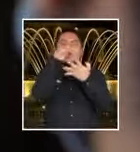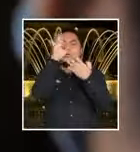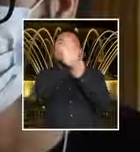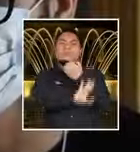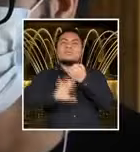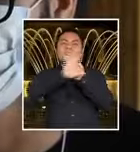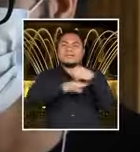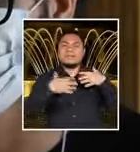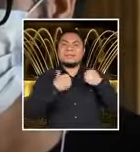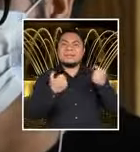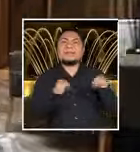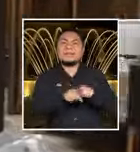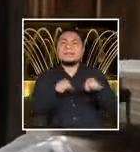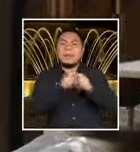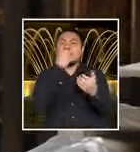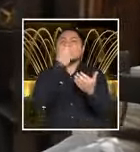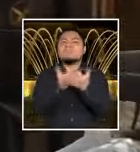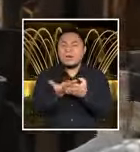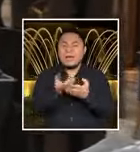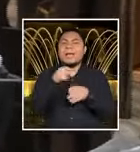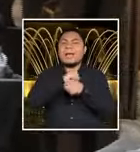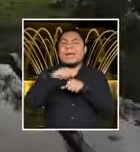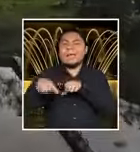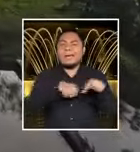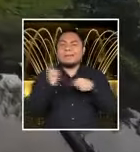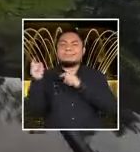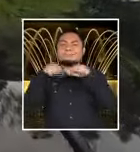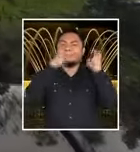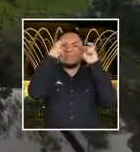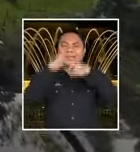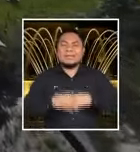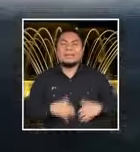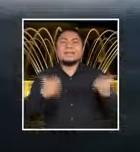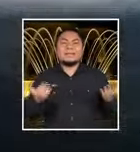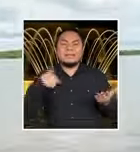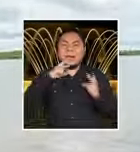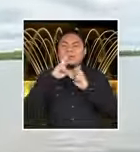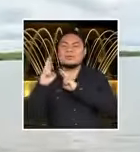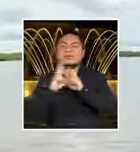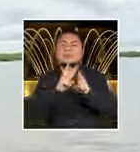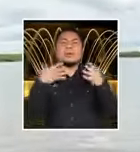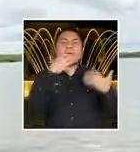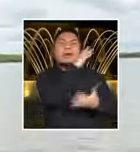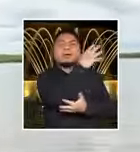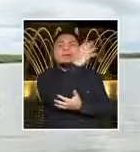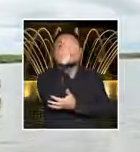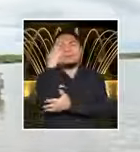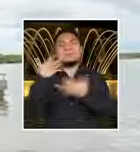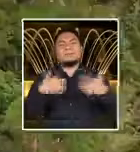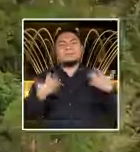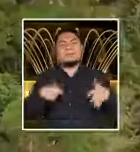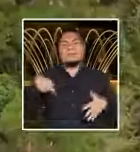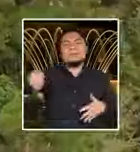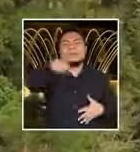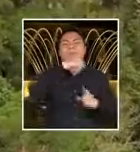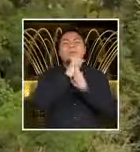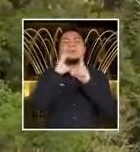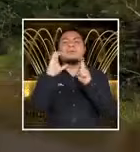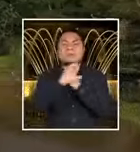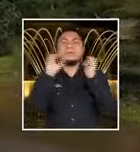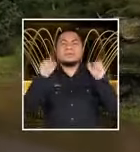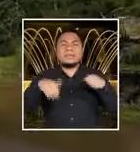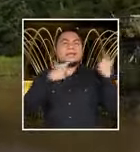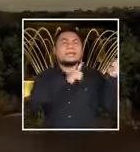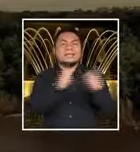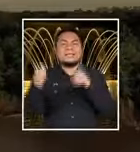protocolos sanitarios y las buenas prácticas de viaje. Nuestros ríos, nuestros bosques, nuestras culturas